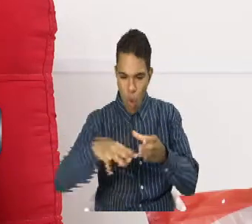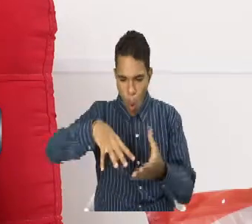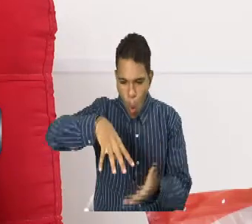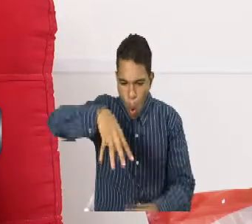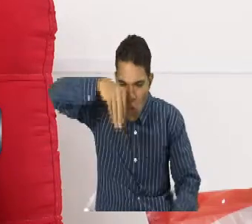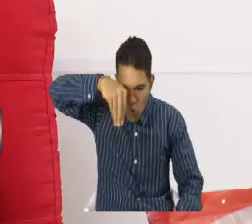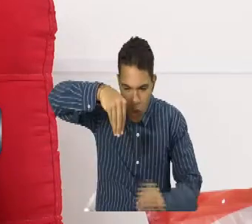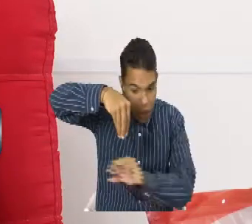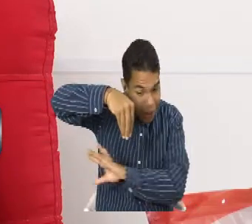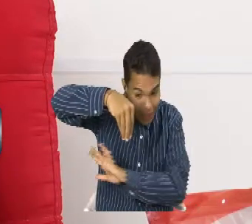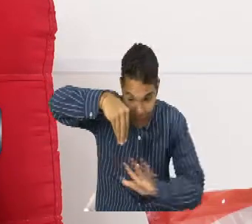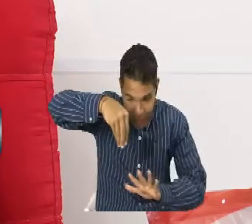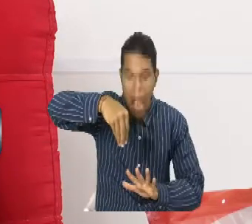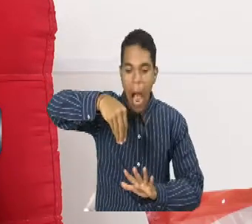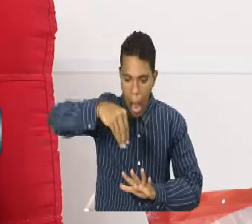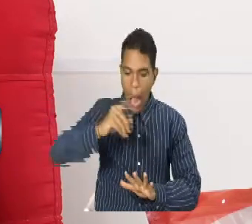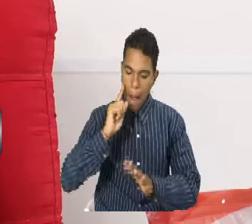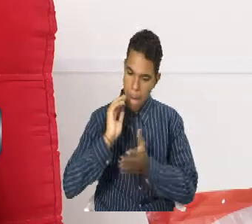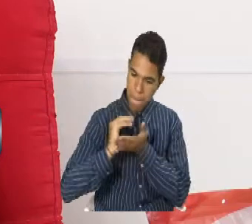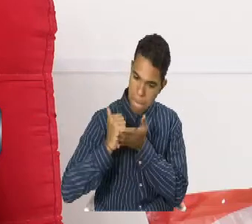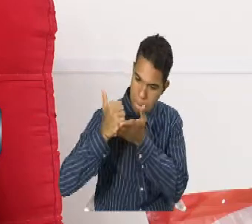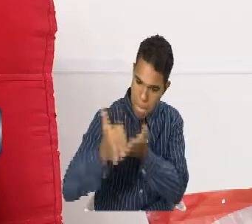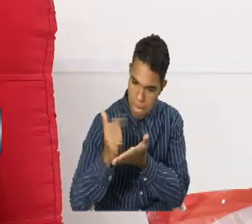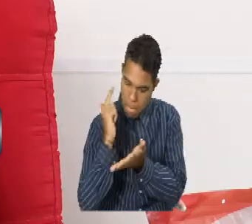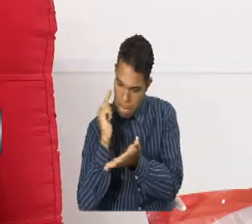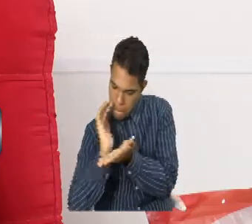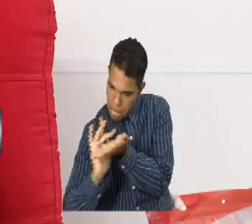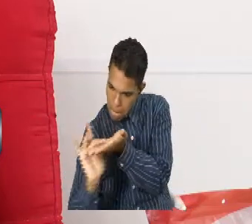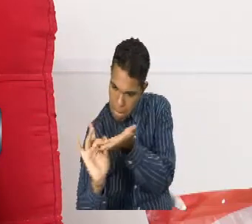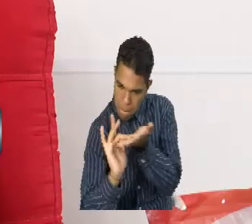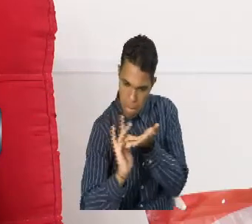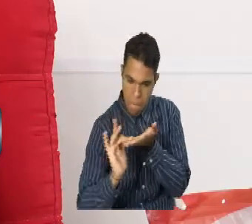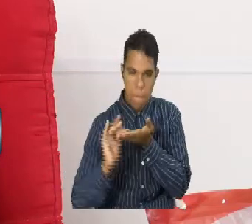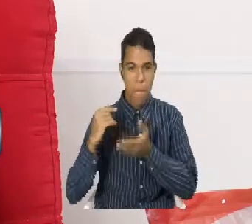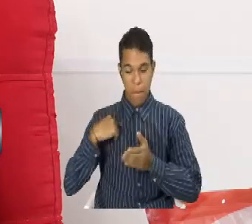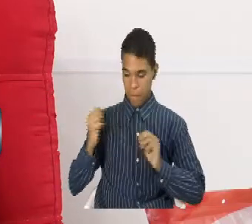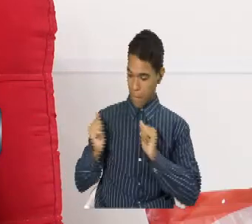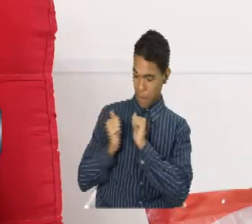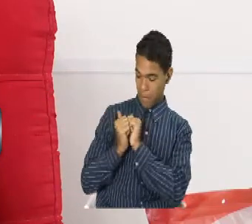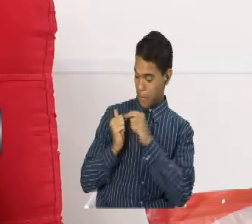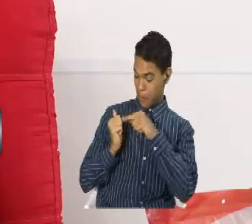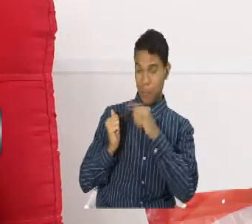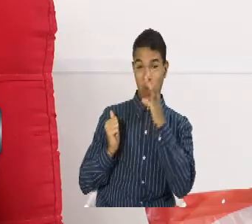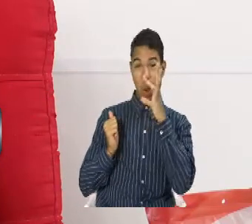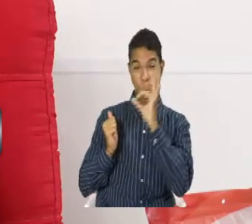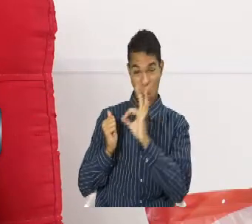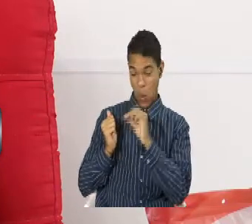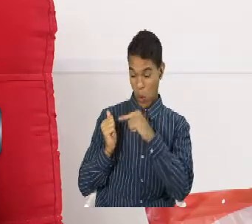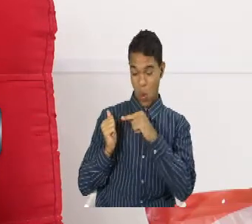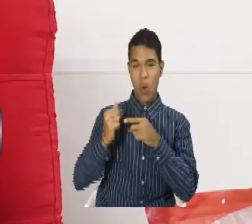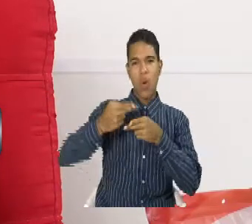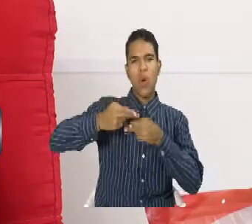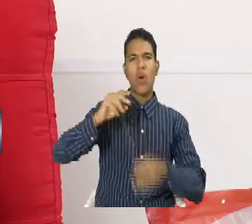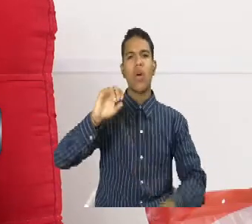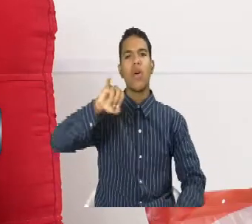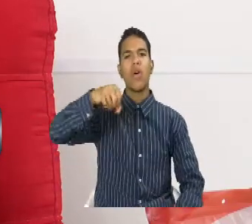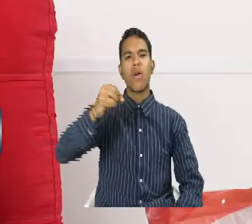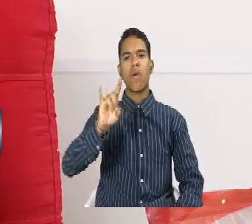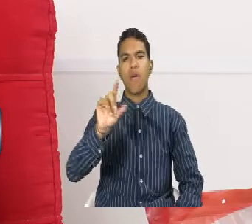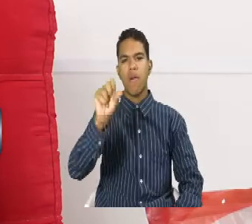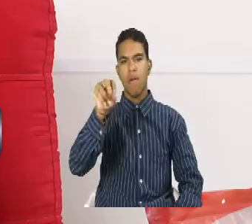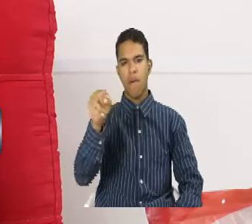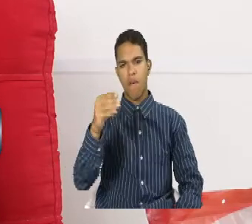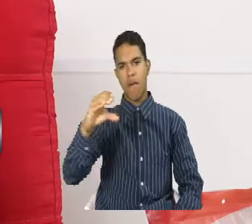las cirugías que nosotros, pues, que nos pasa, el médico con el cual trabajamos, ¿puedo decir el nombre? Claro. El doctor supuesto. Juan Carlos González